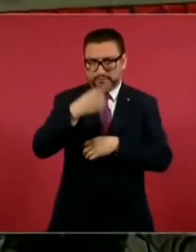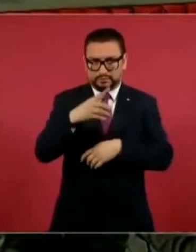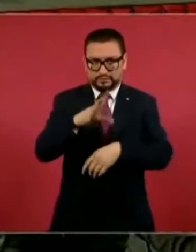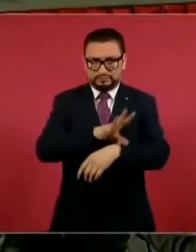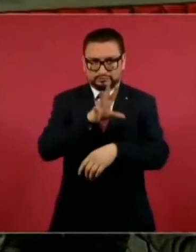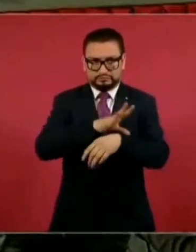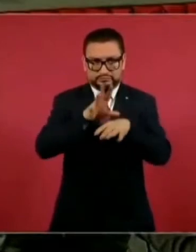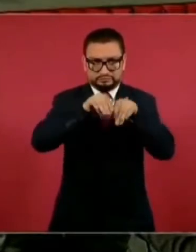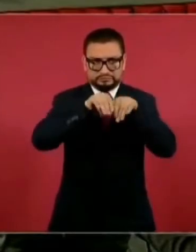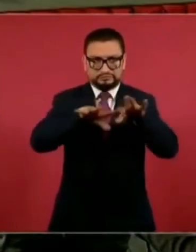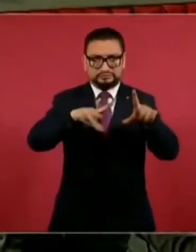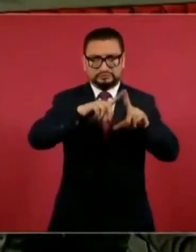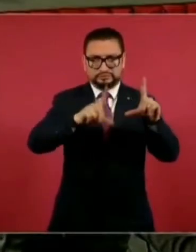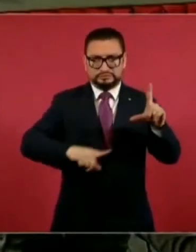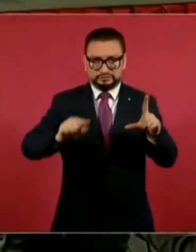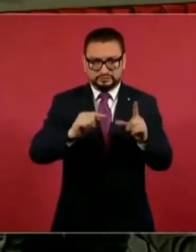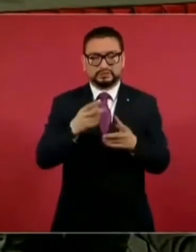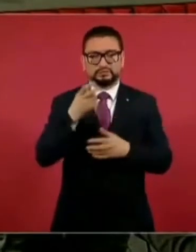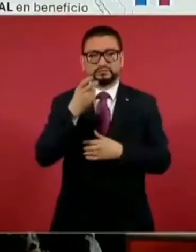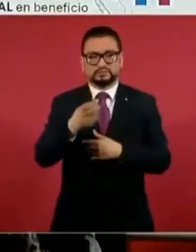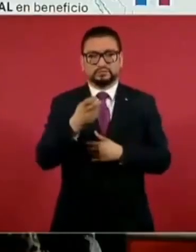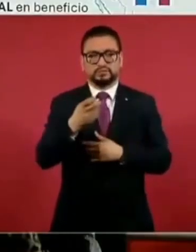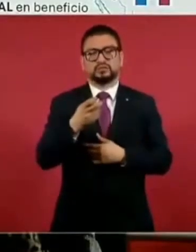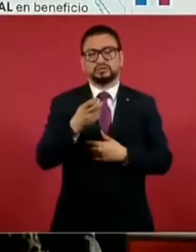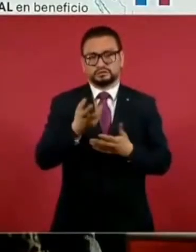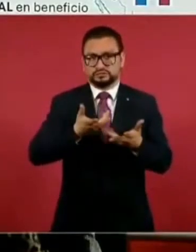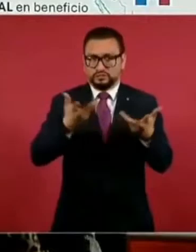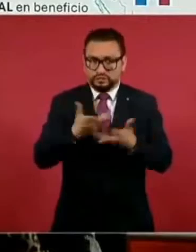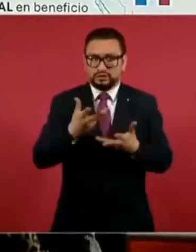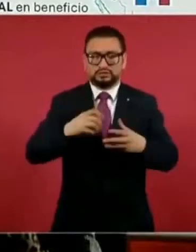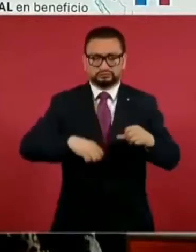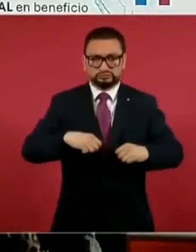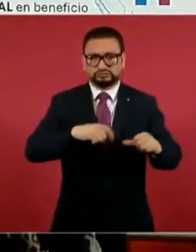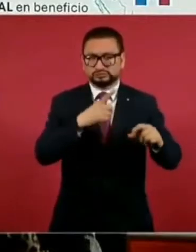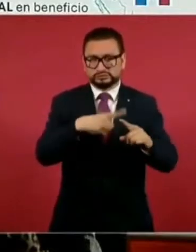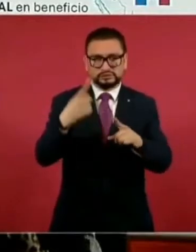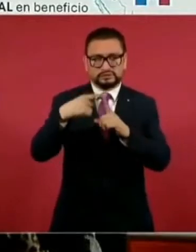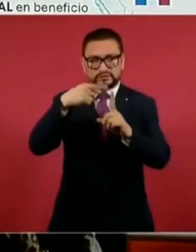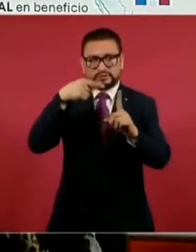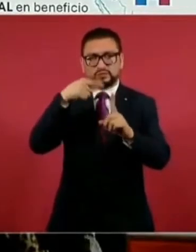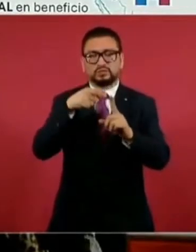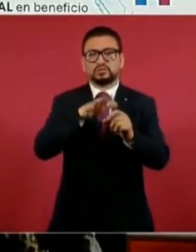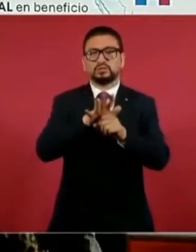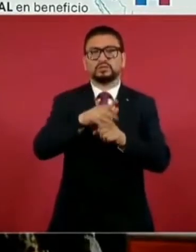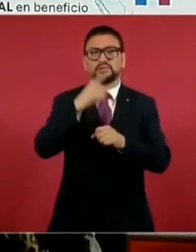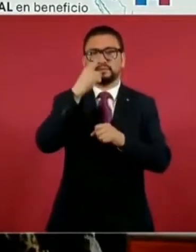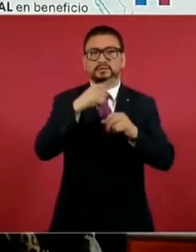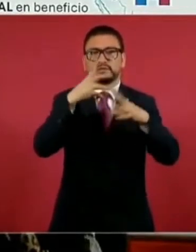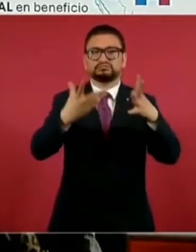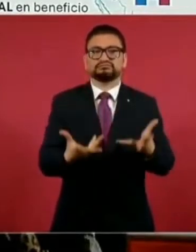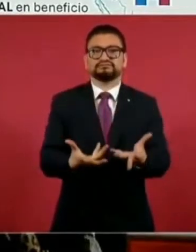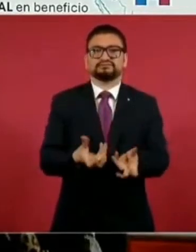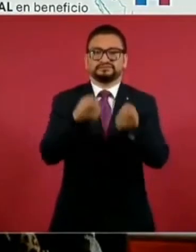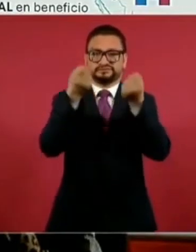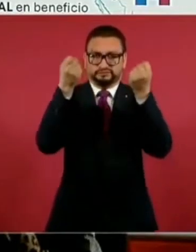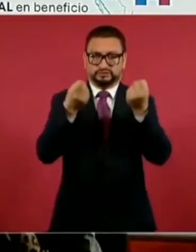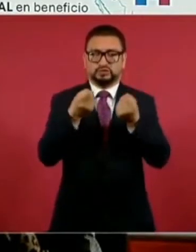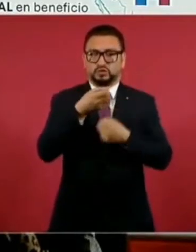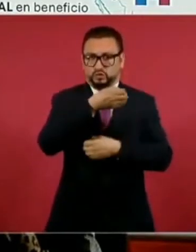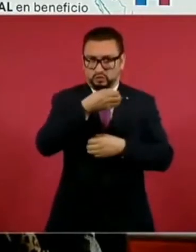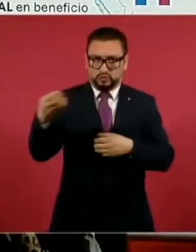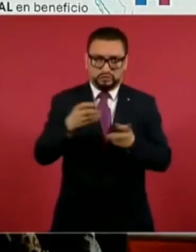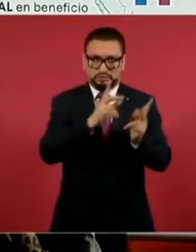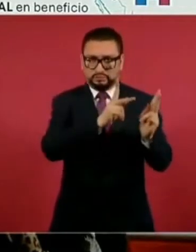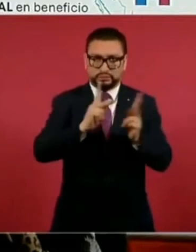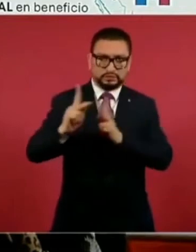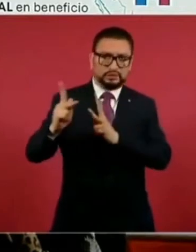nacional. Para ello, se han implementado actividades orientadas a recuperar o rescatar una planeación